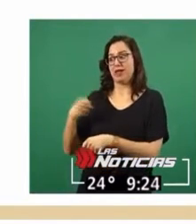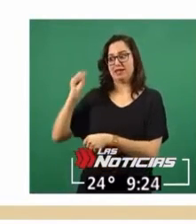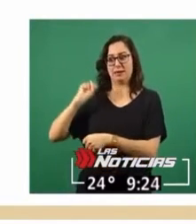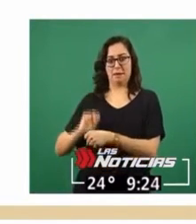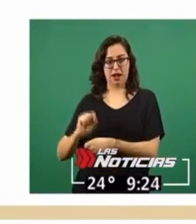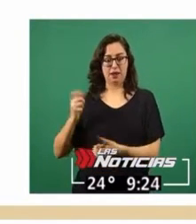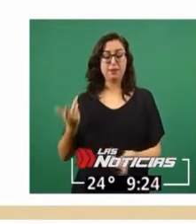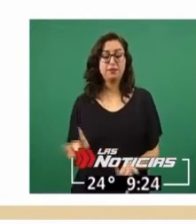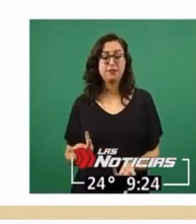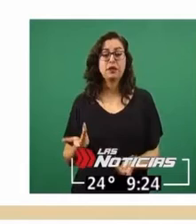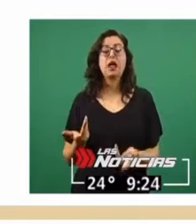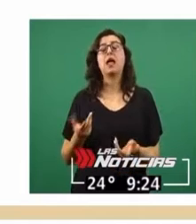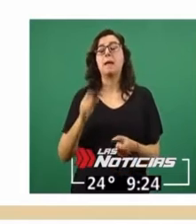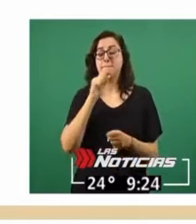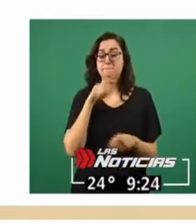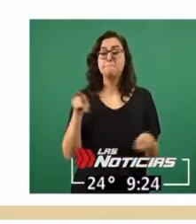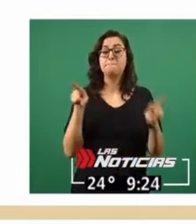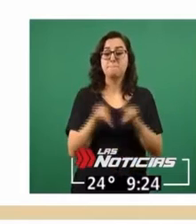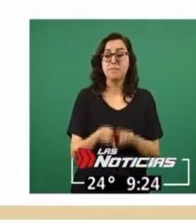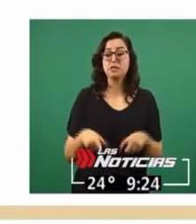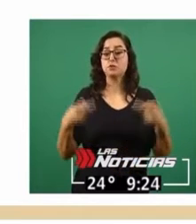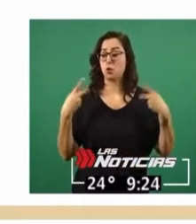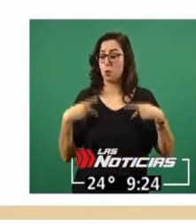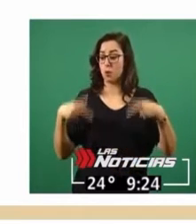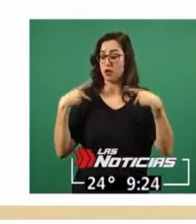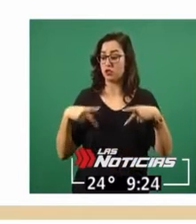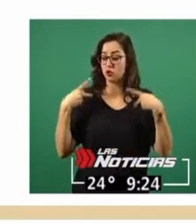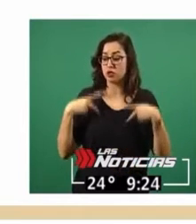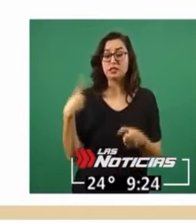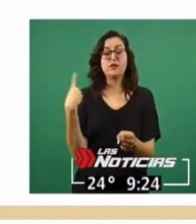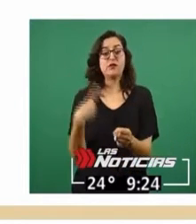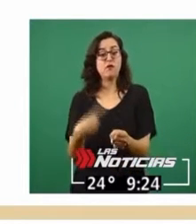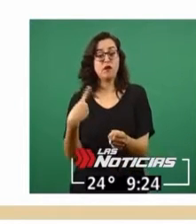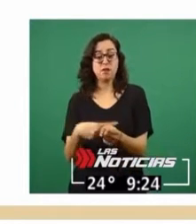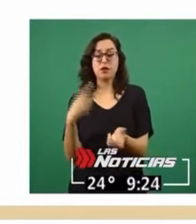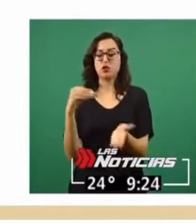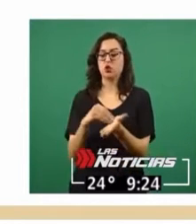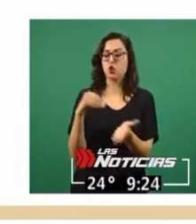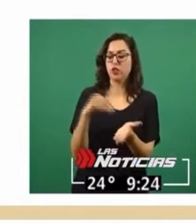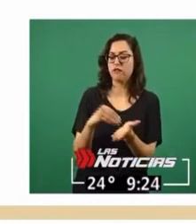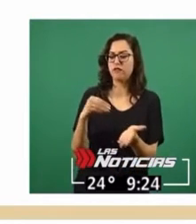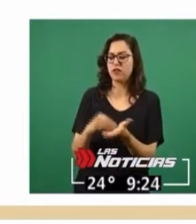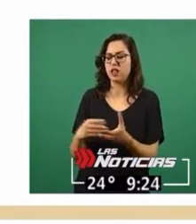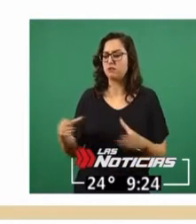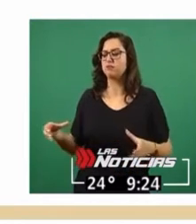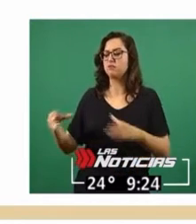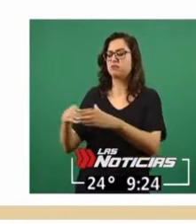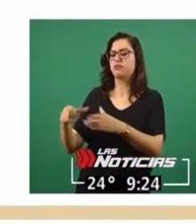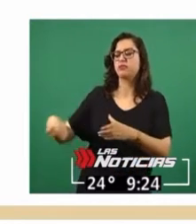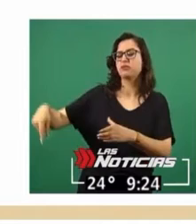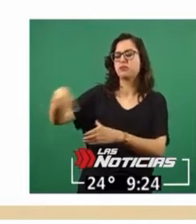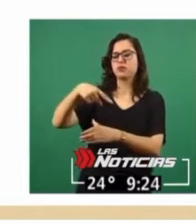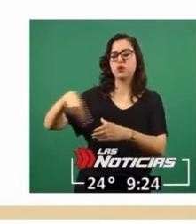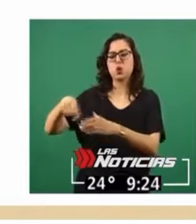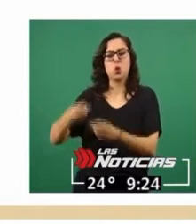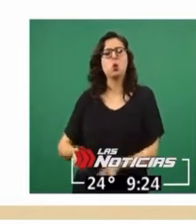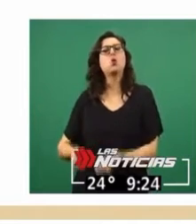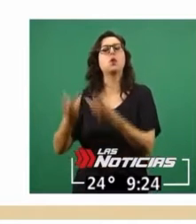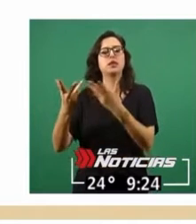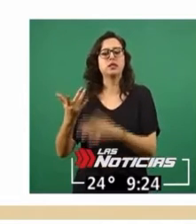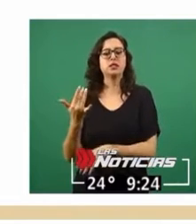y en cuanto a número de personas fallecidas hoy se añadieron setecientos ochenta y dos decesos a un año de distancia